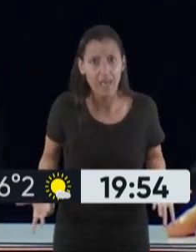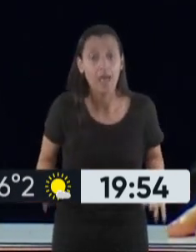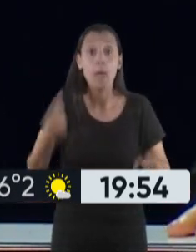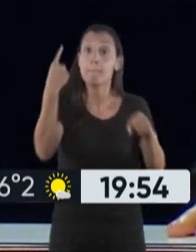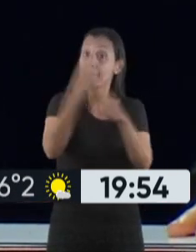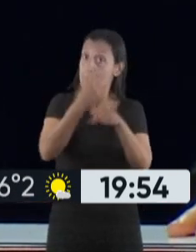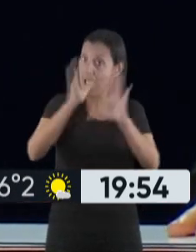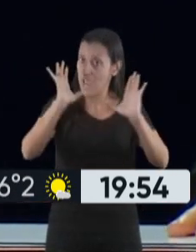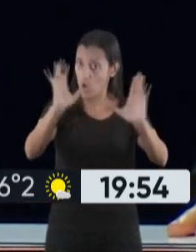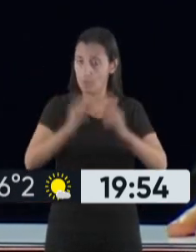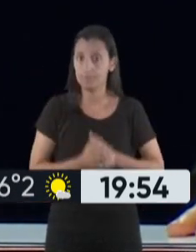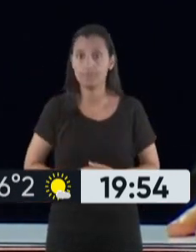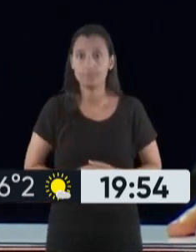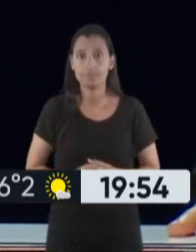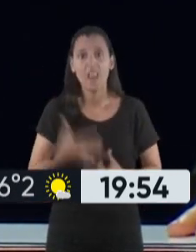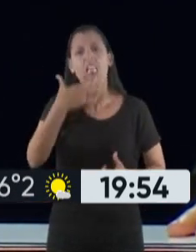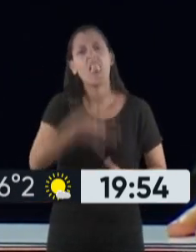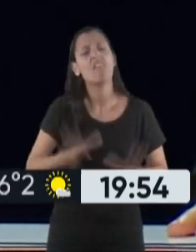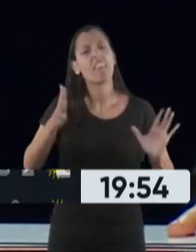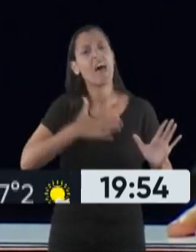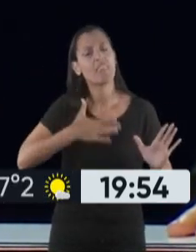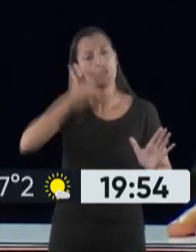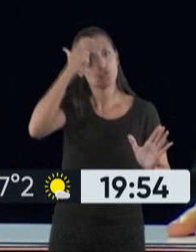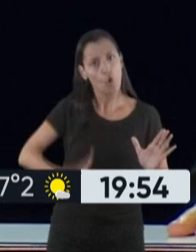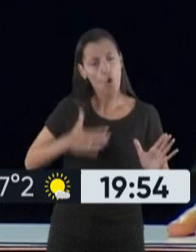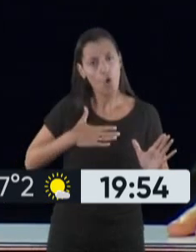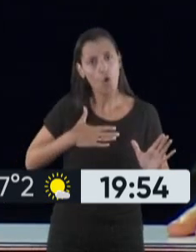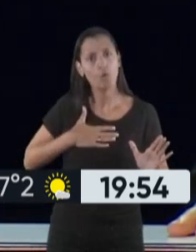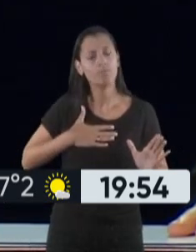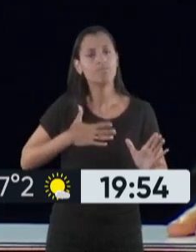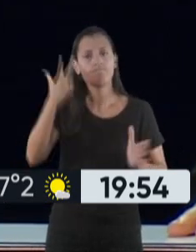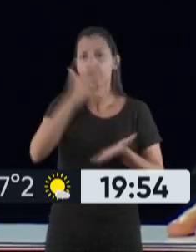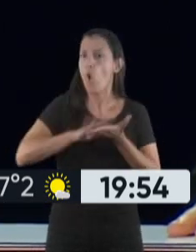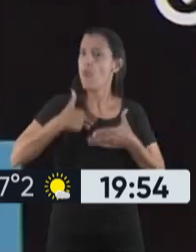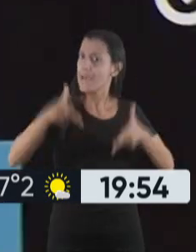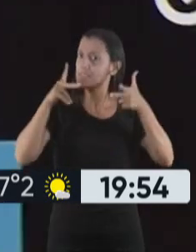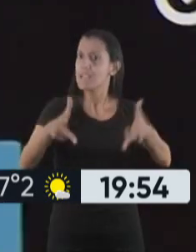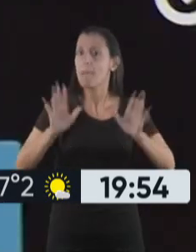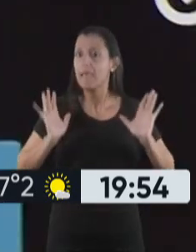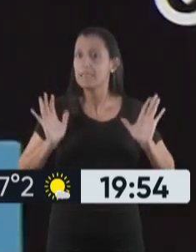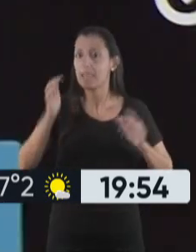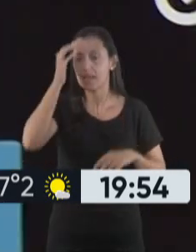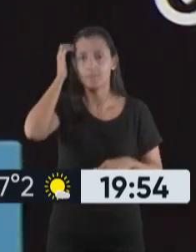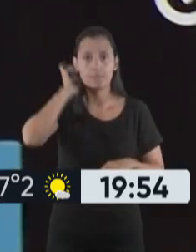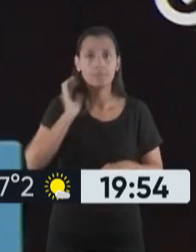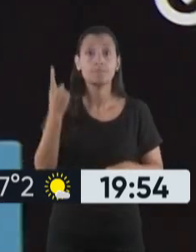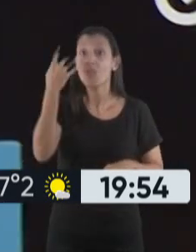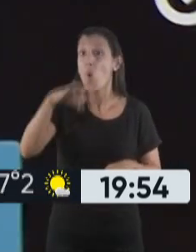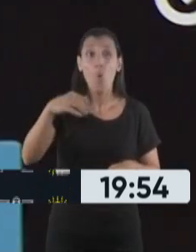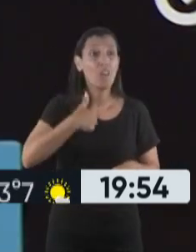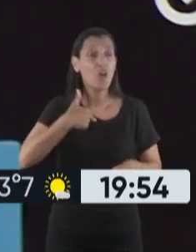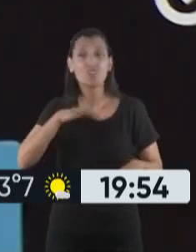Primer punto. La verdad es que yo, honestamente les digo, lo único que